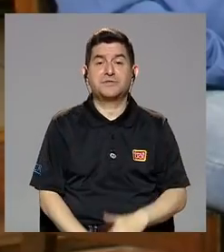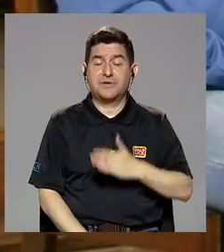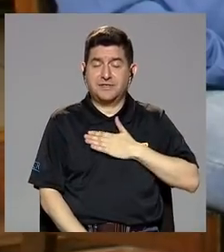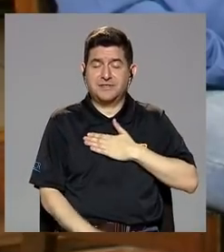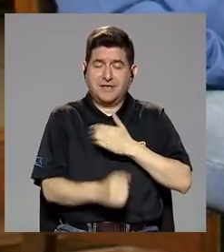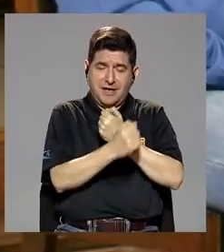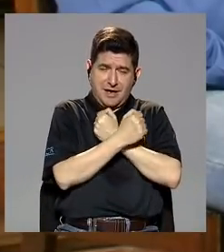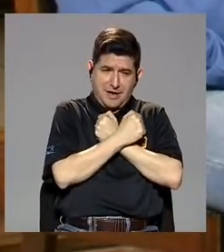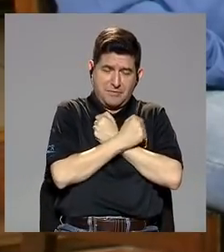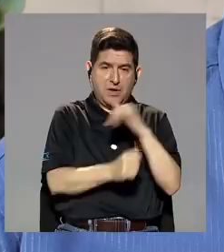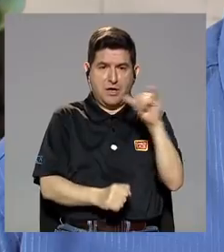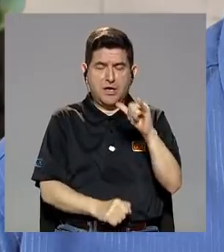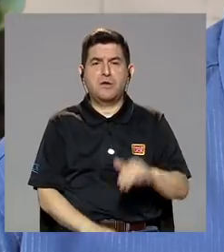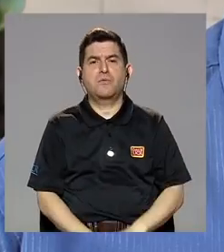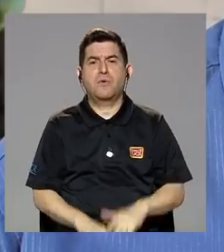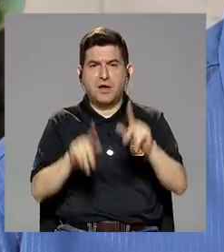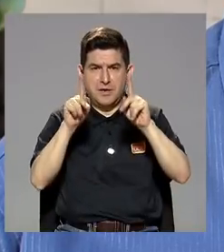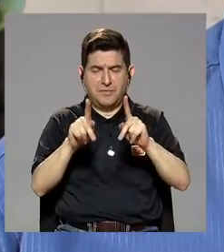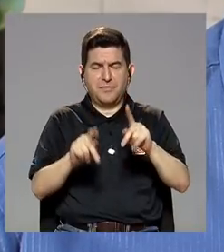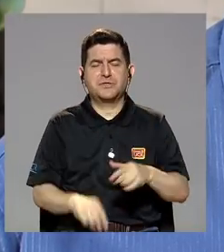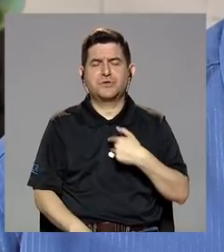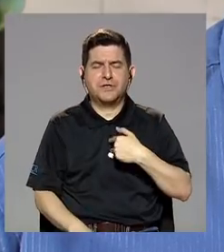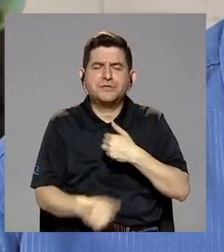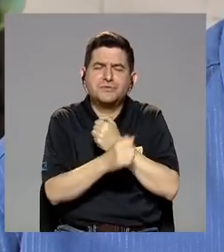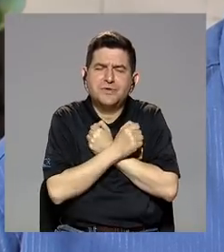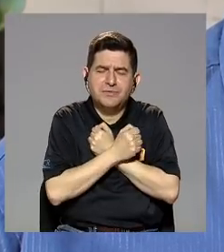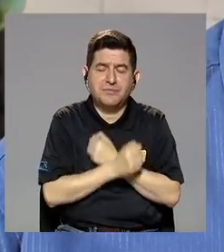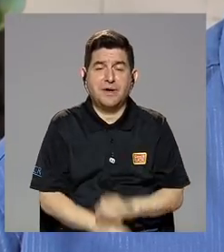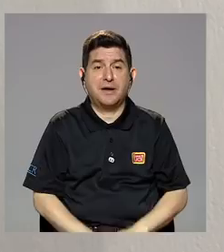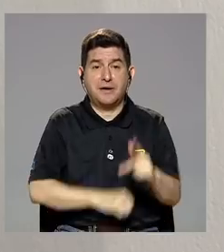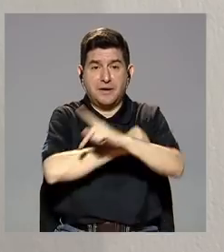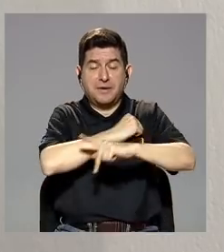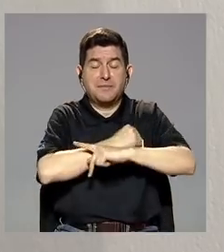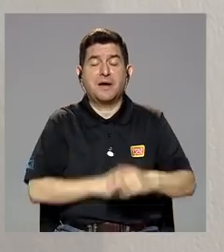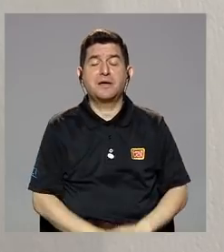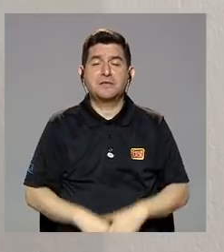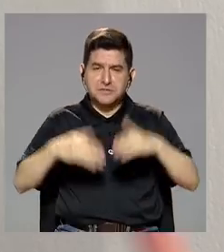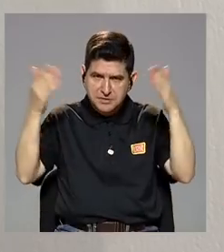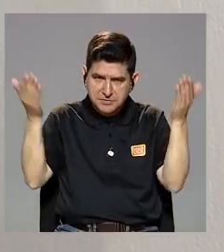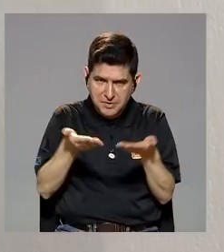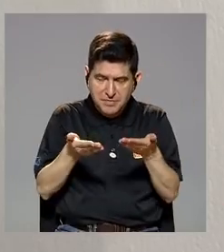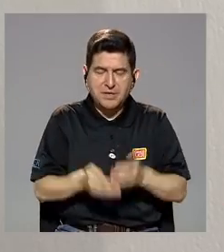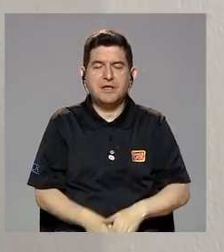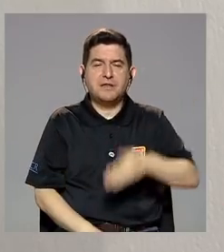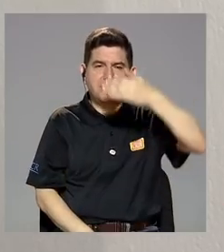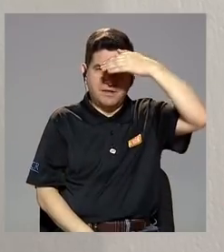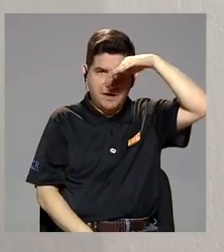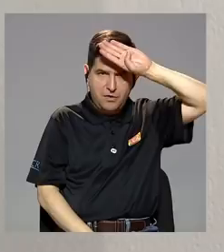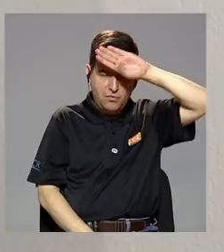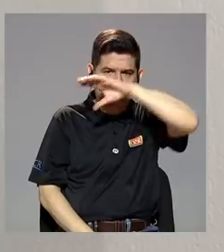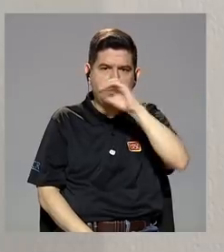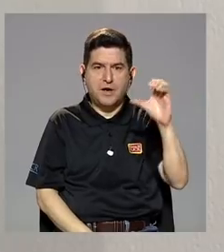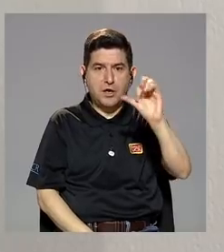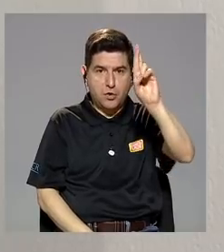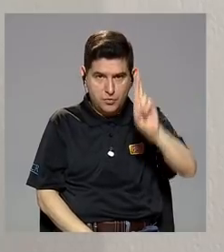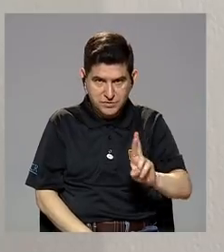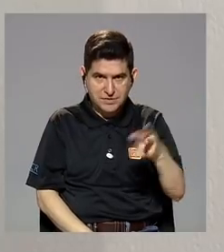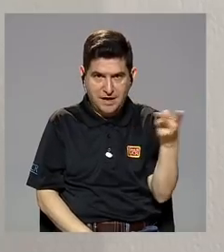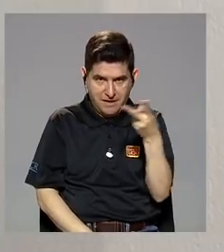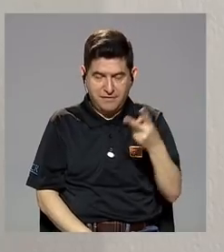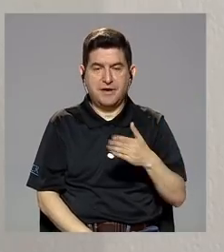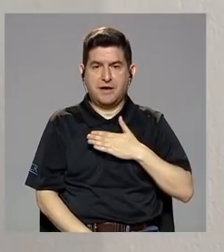quiere países que me han abierto los más los brazos como fue cuba y como lo es costa rica y que me